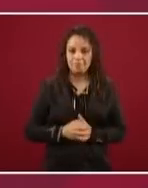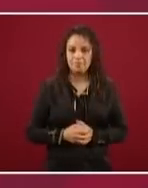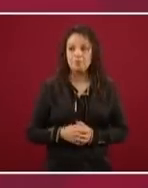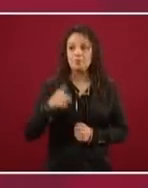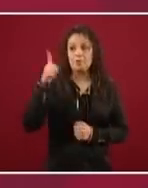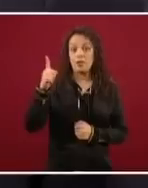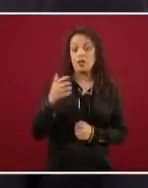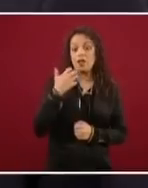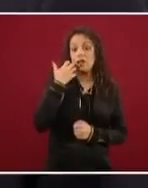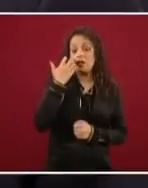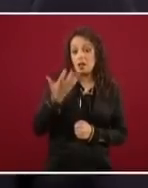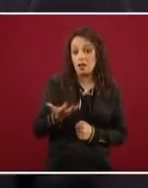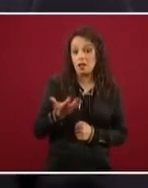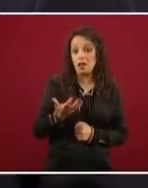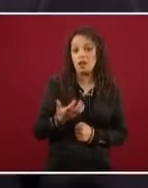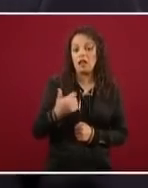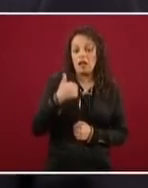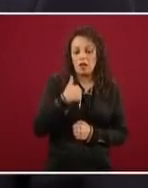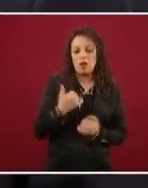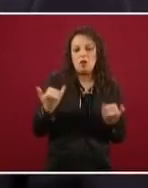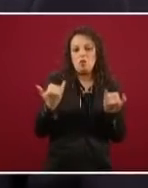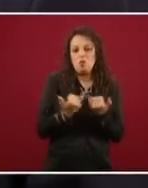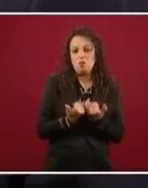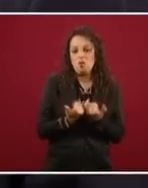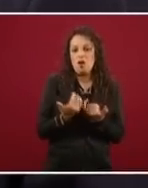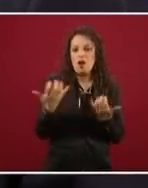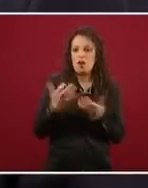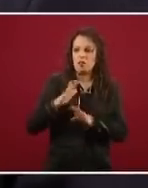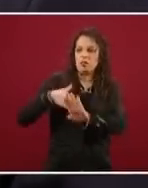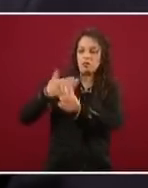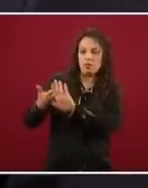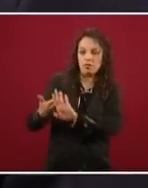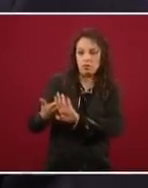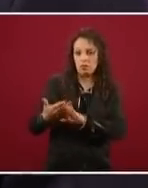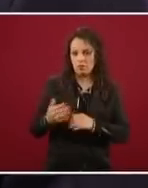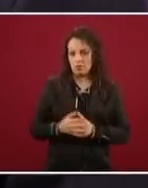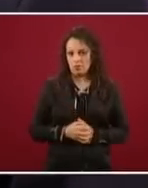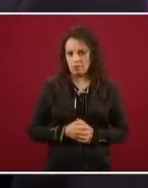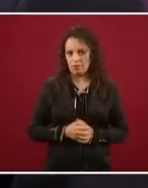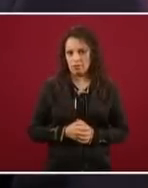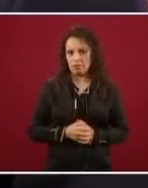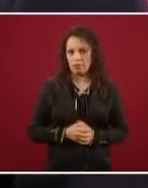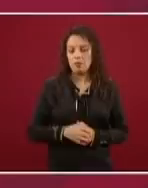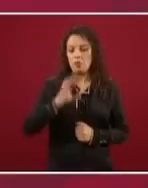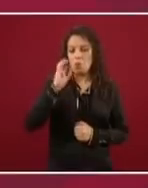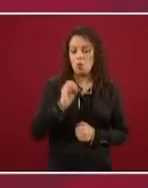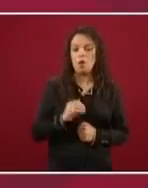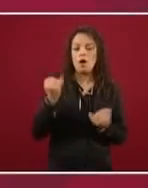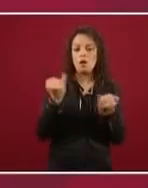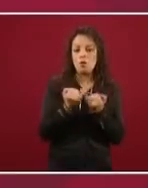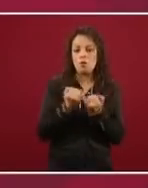que actuáramos igual que los gobernantes anteriores